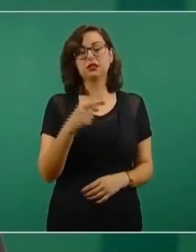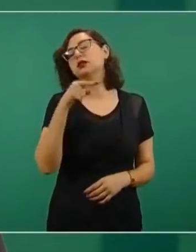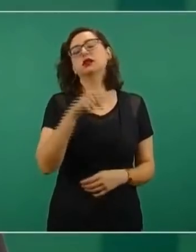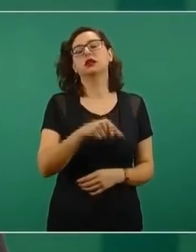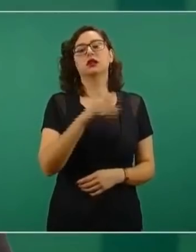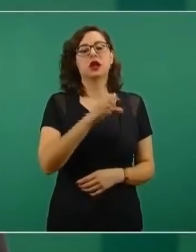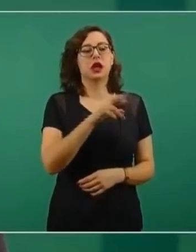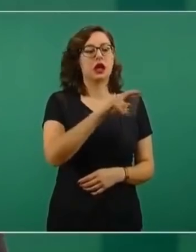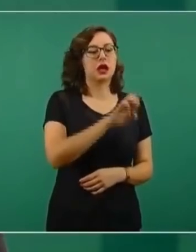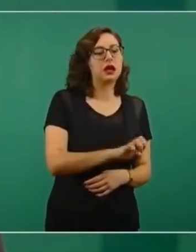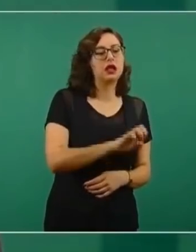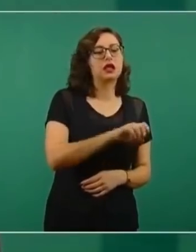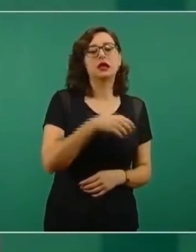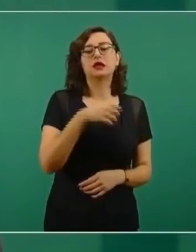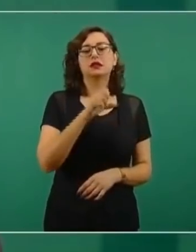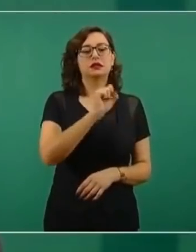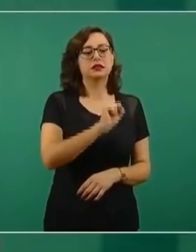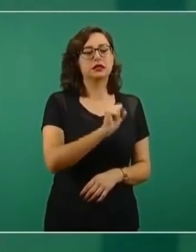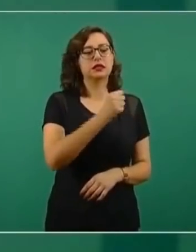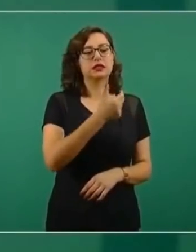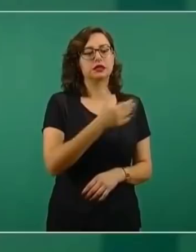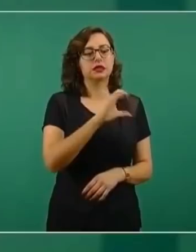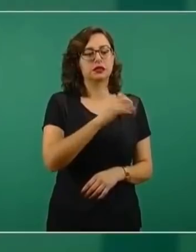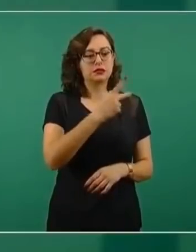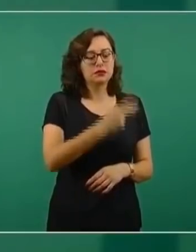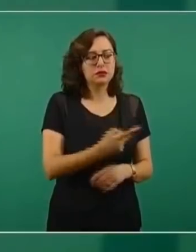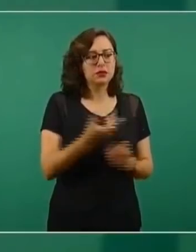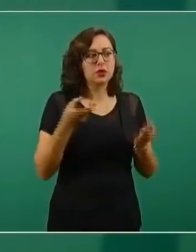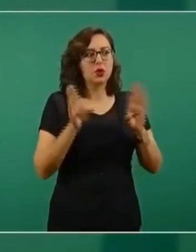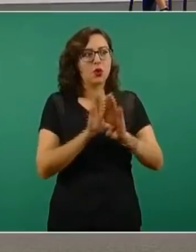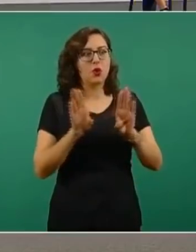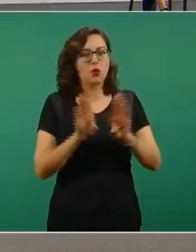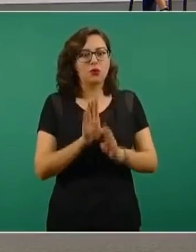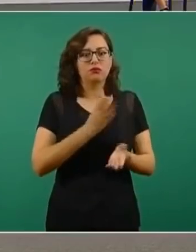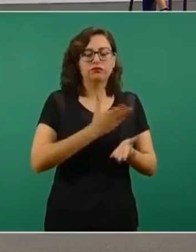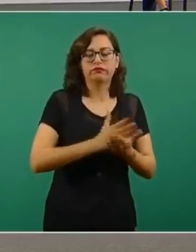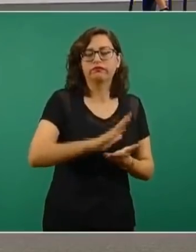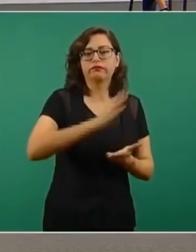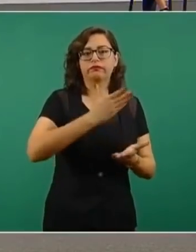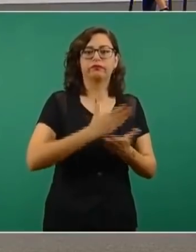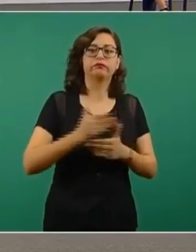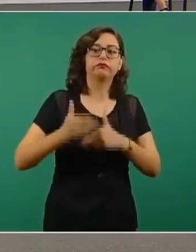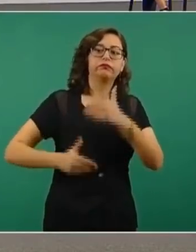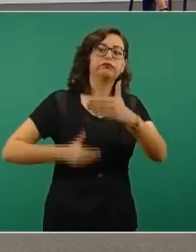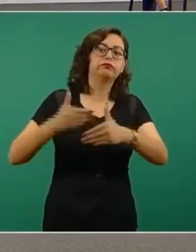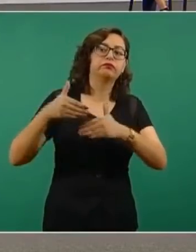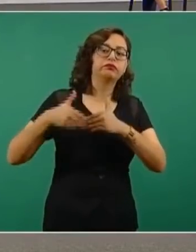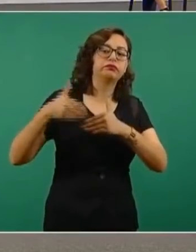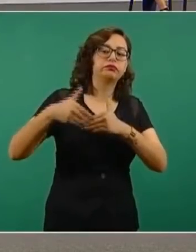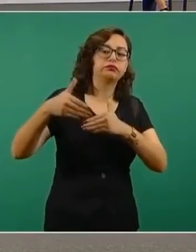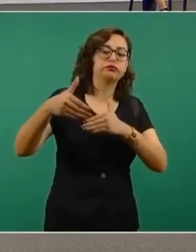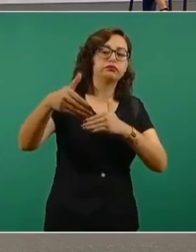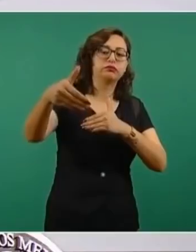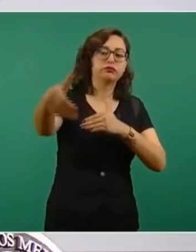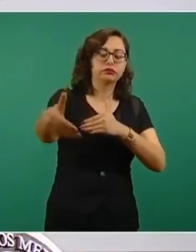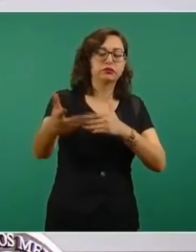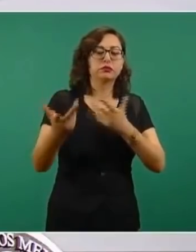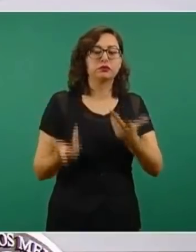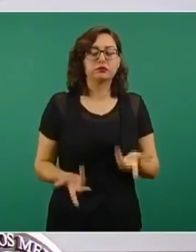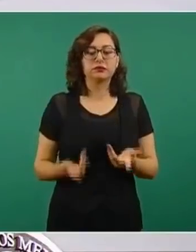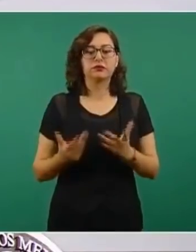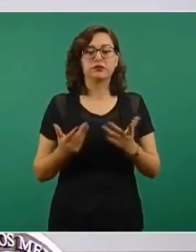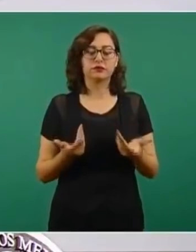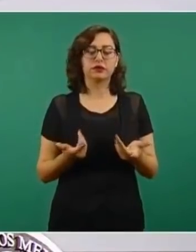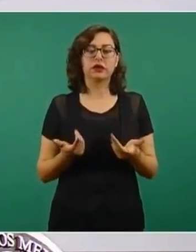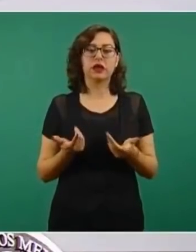la Secretaría de Hacienda para dosificarlos o trasladarlos en los meses en los cuales la tarifa tenía un decremento y